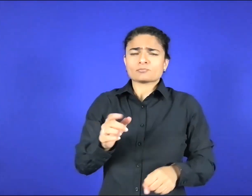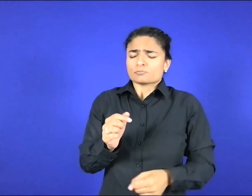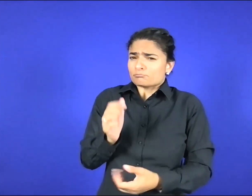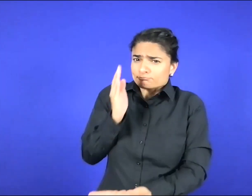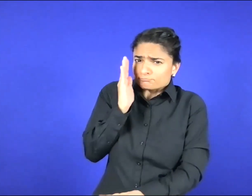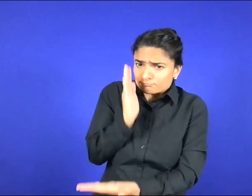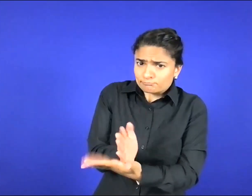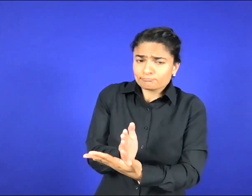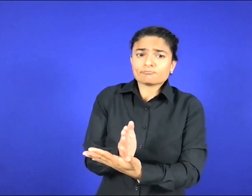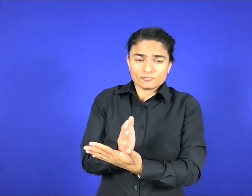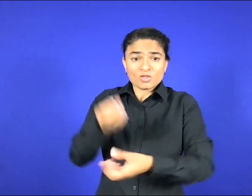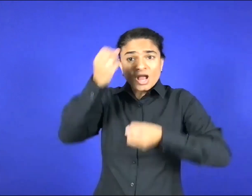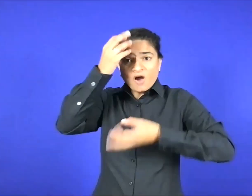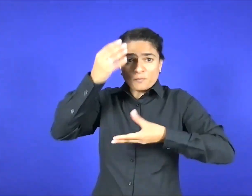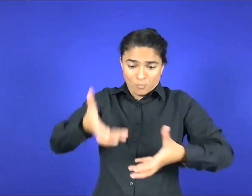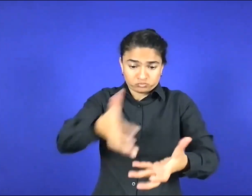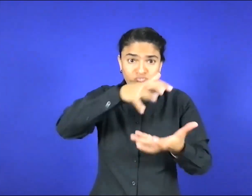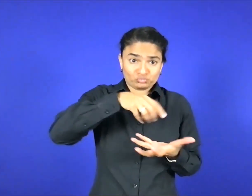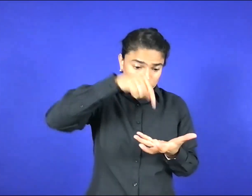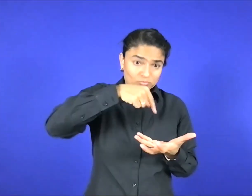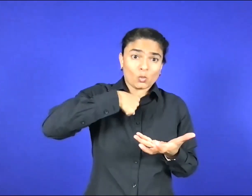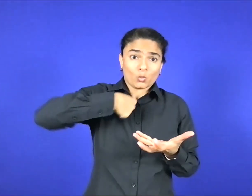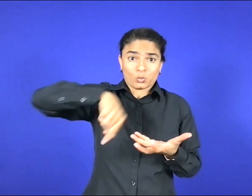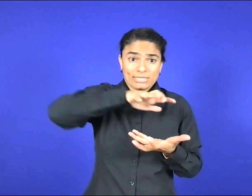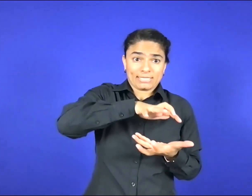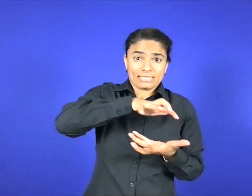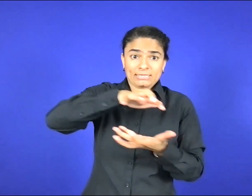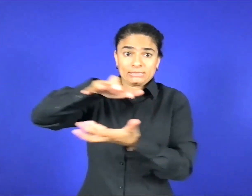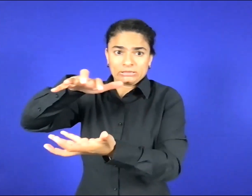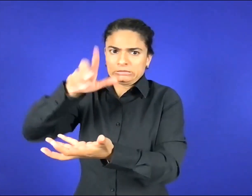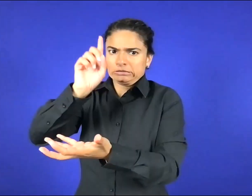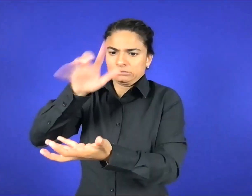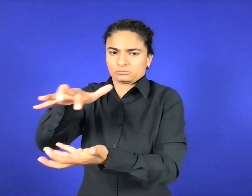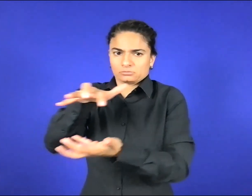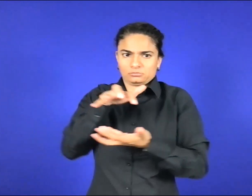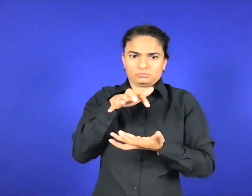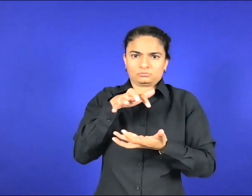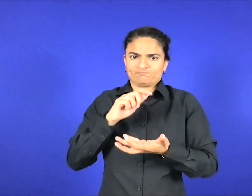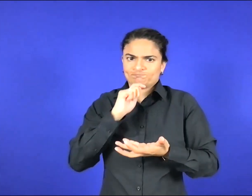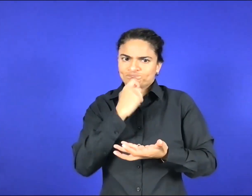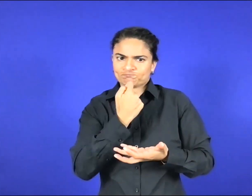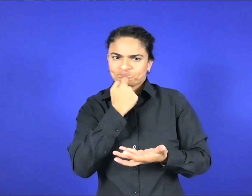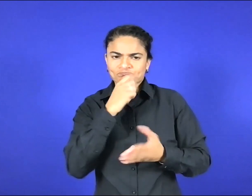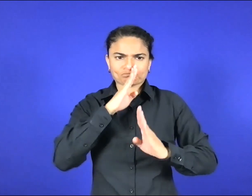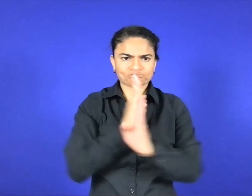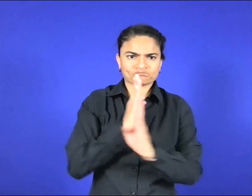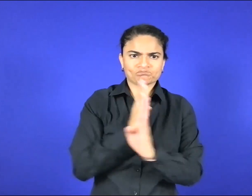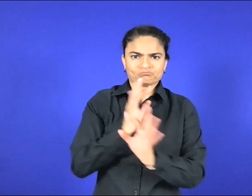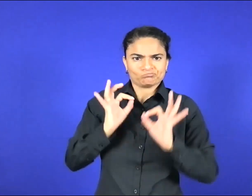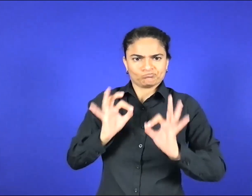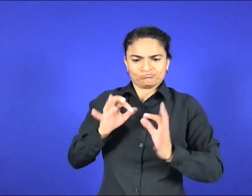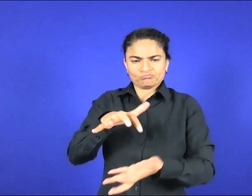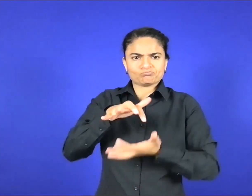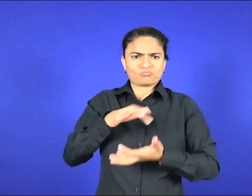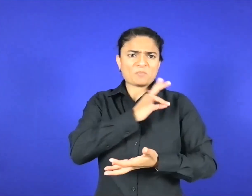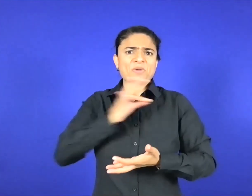gubernamentales, se firma un protocolo entre ambas instituciones, donde